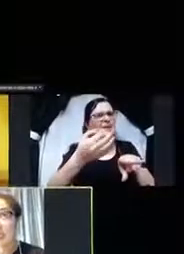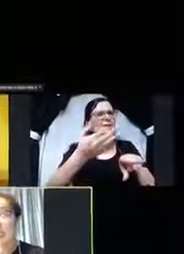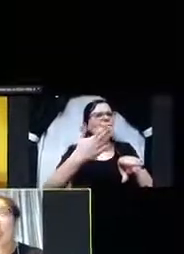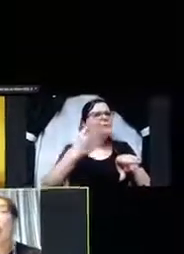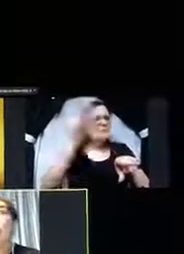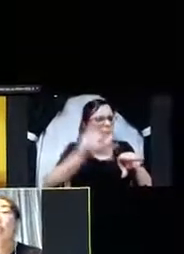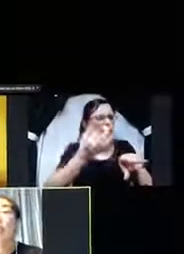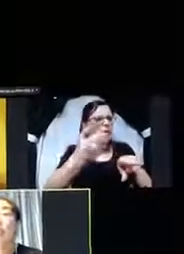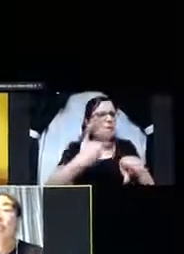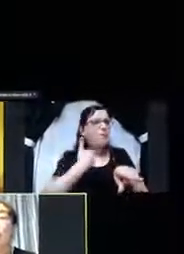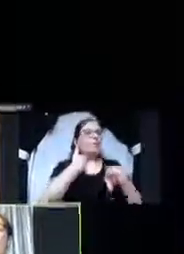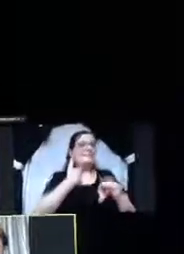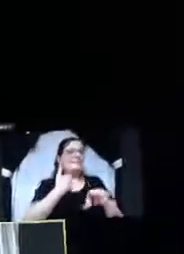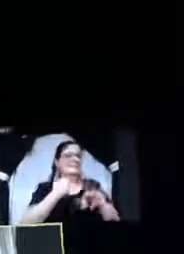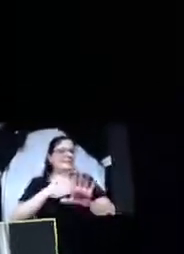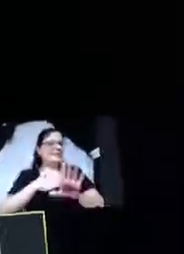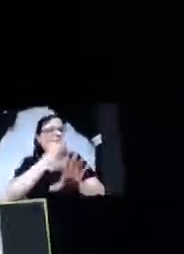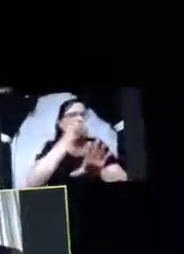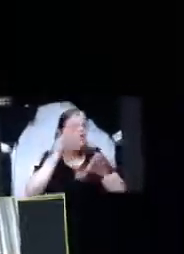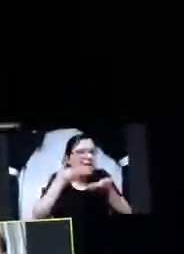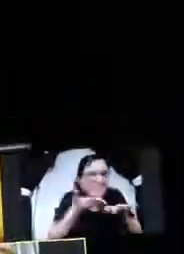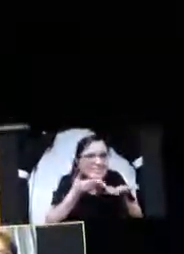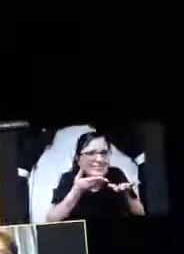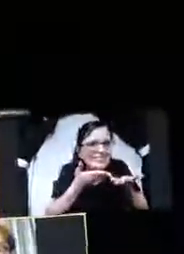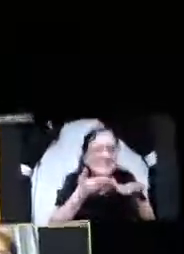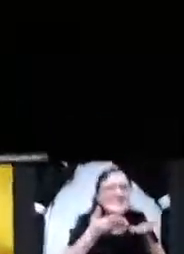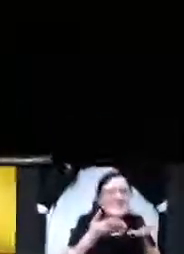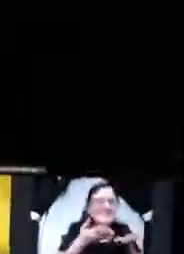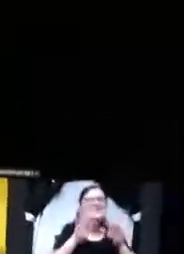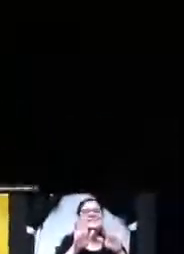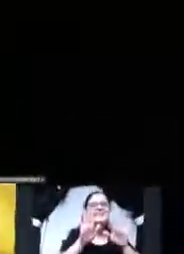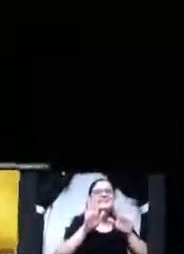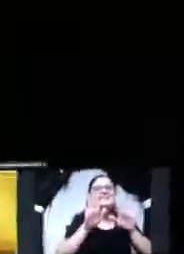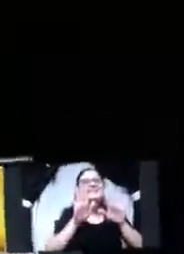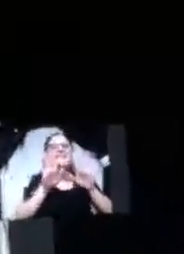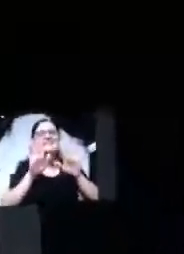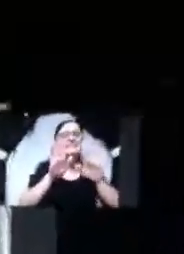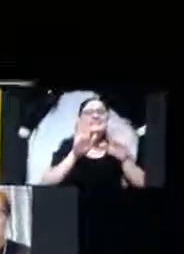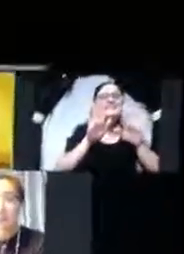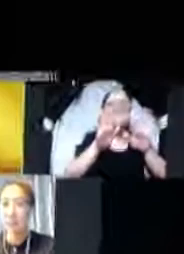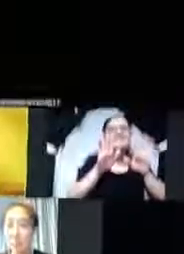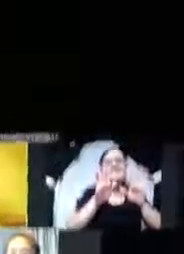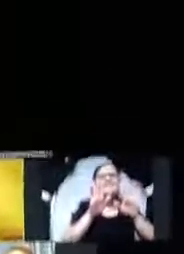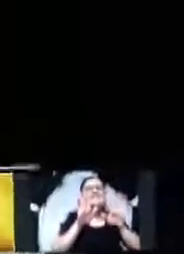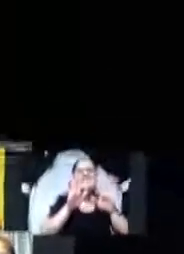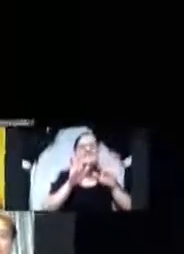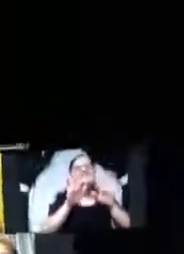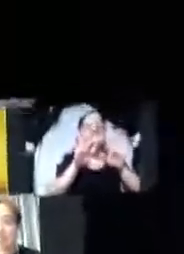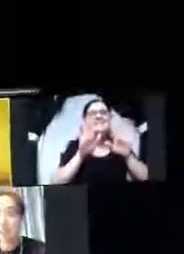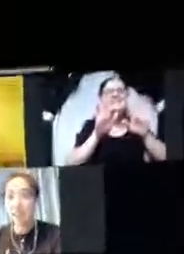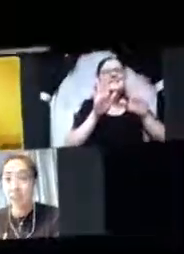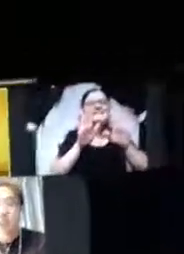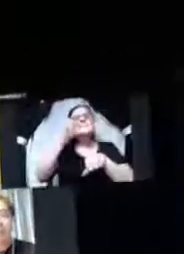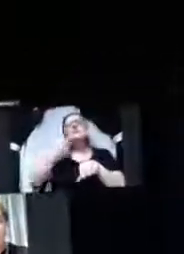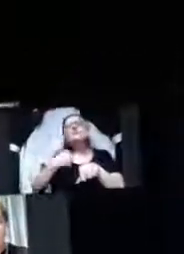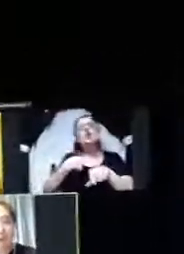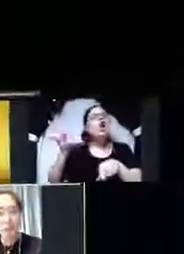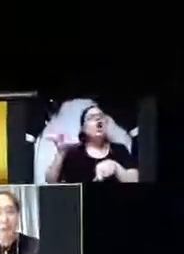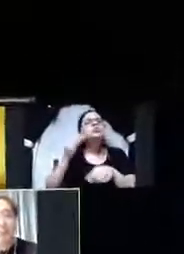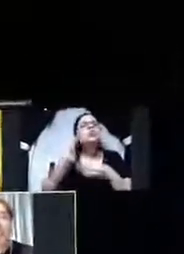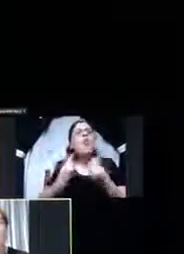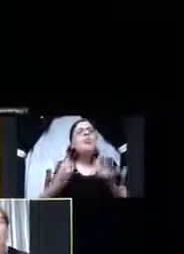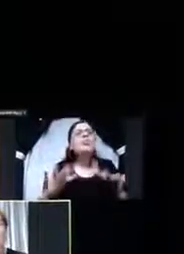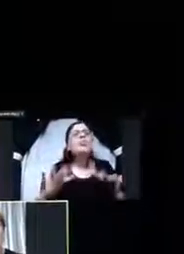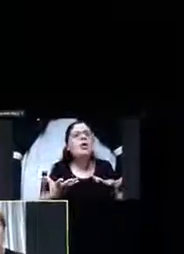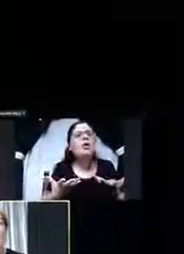yo creo que hay que compartir esa experiencia. Y ella me preguntó, ¿cuándo iba a escuchar? Como si fuese algo evolutivo,